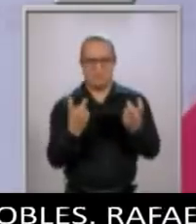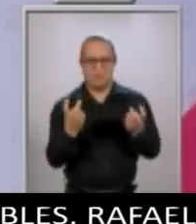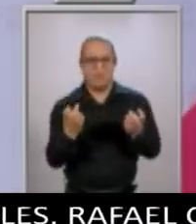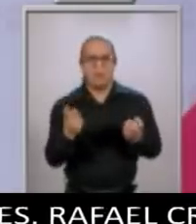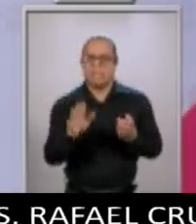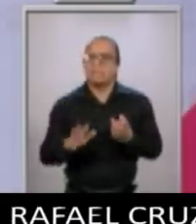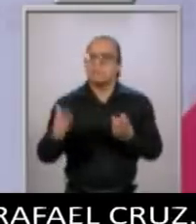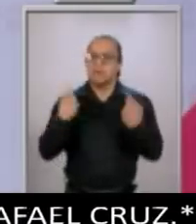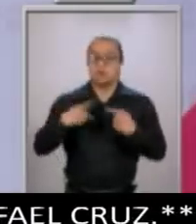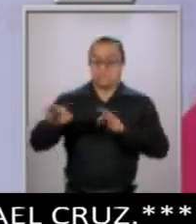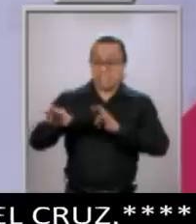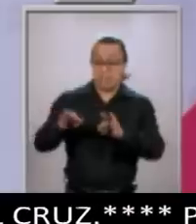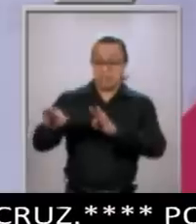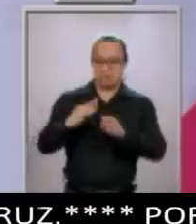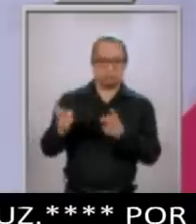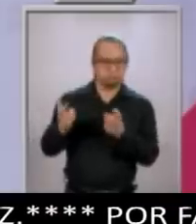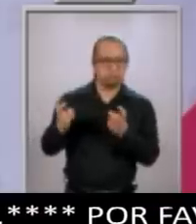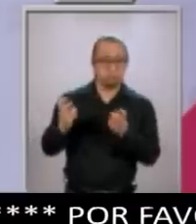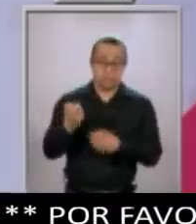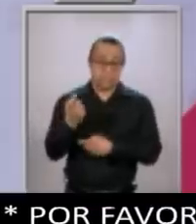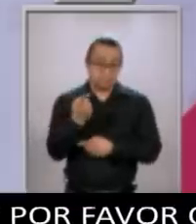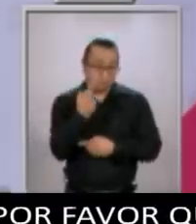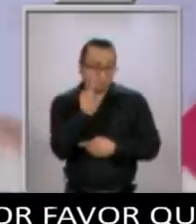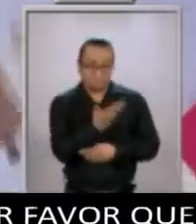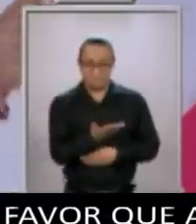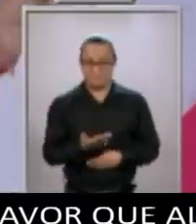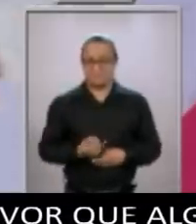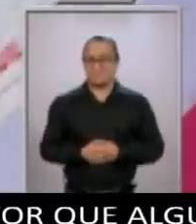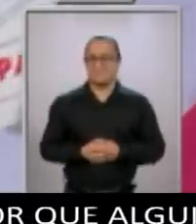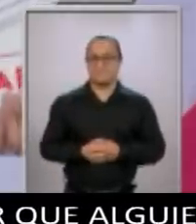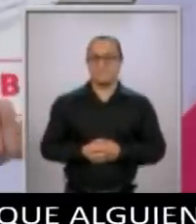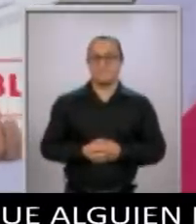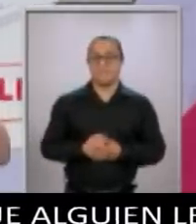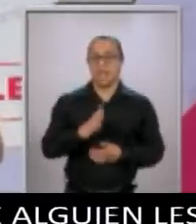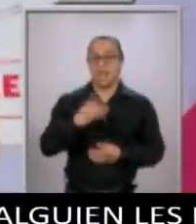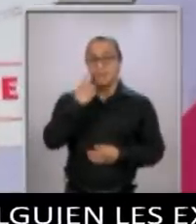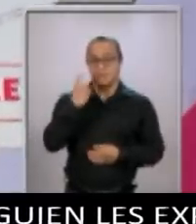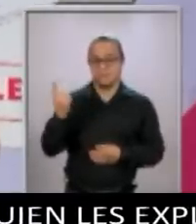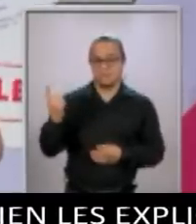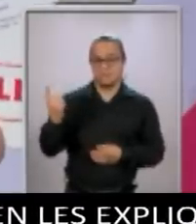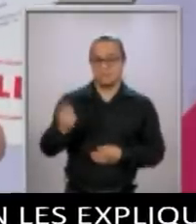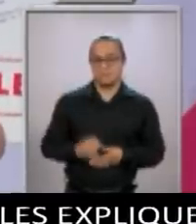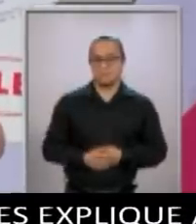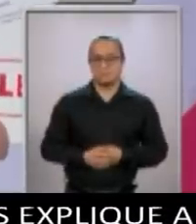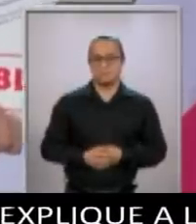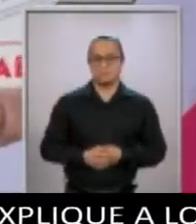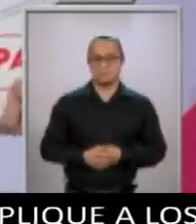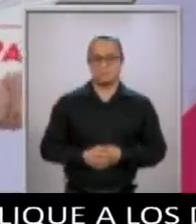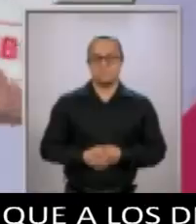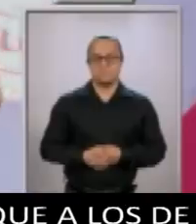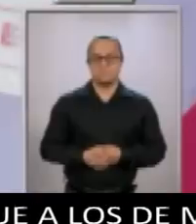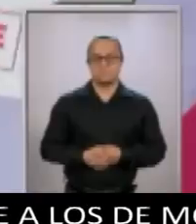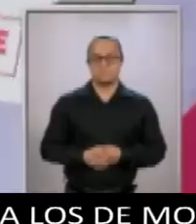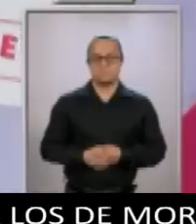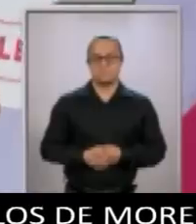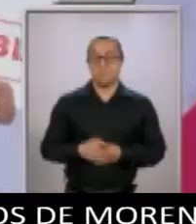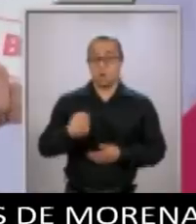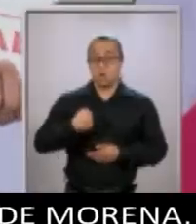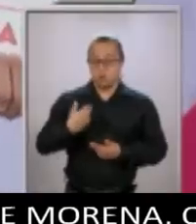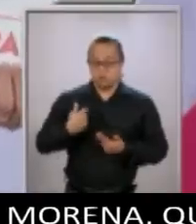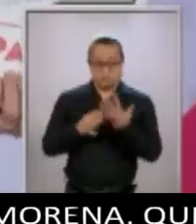llamó la atención. Muy bien que tenga una propuesta para el 2.6% para un segmento